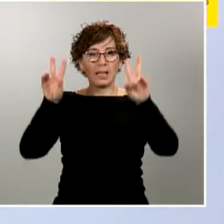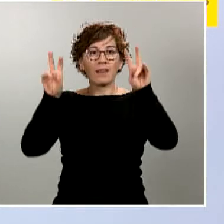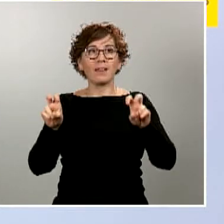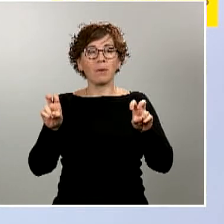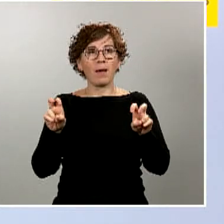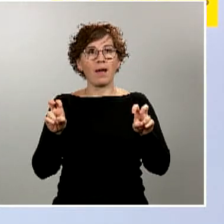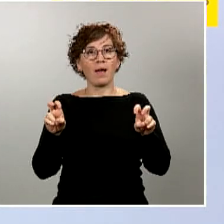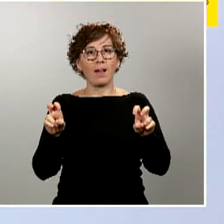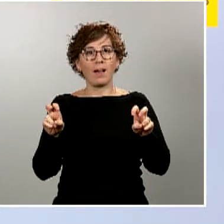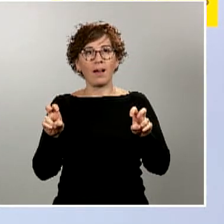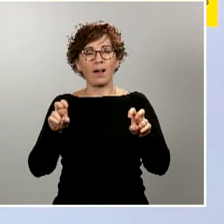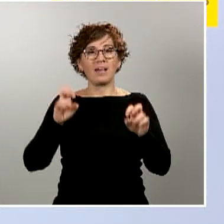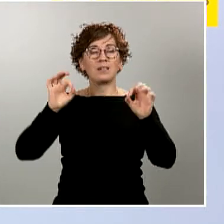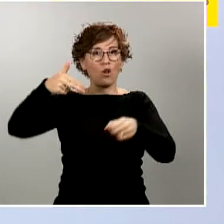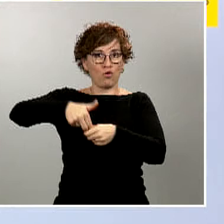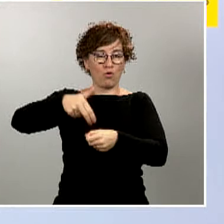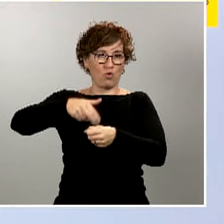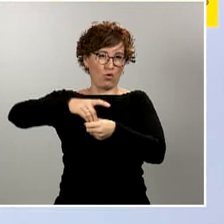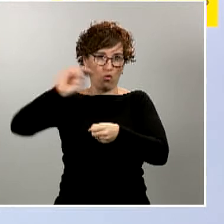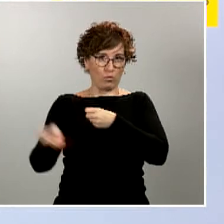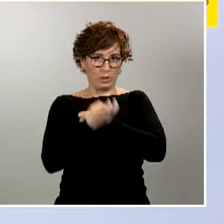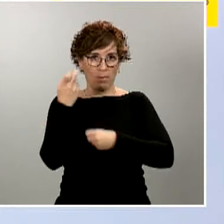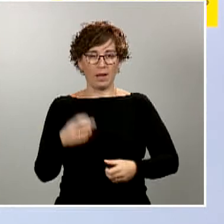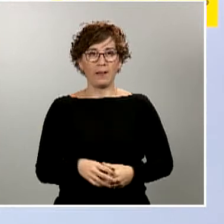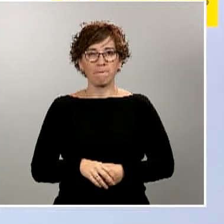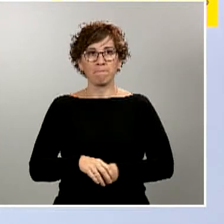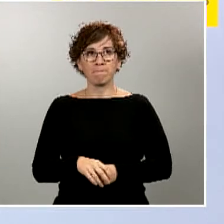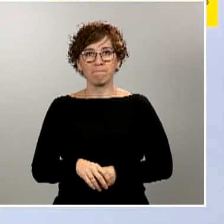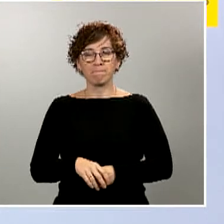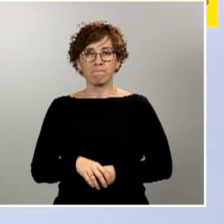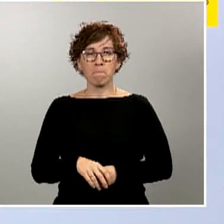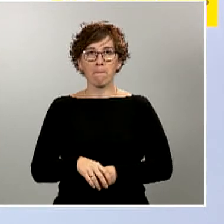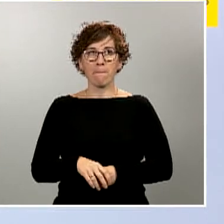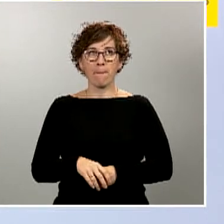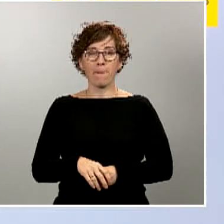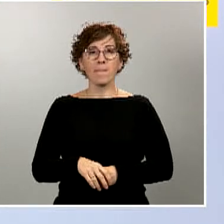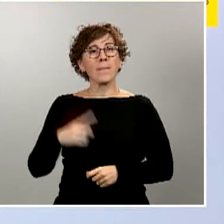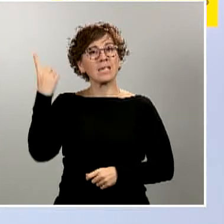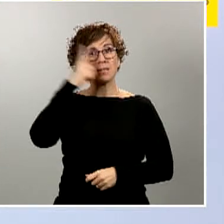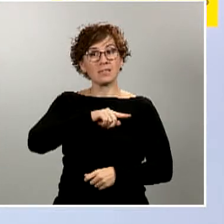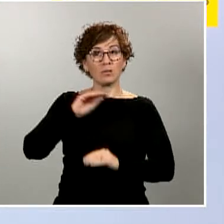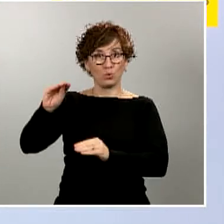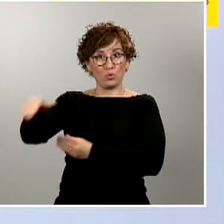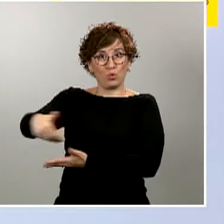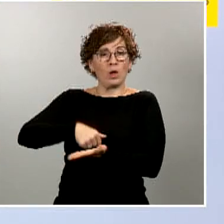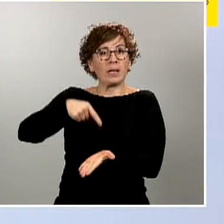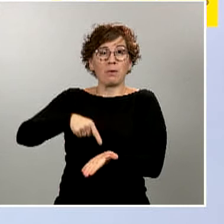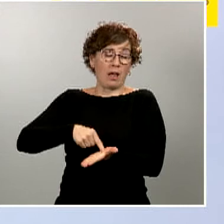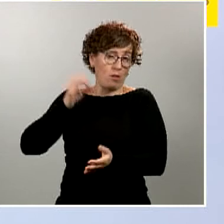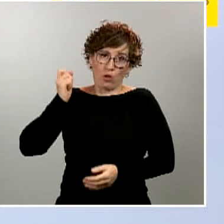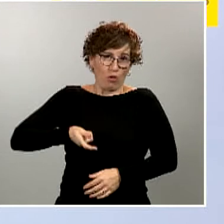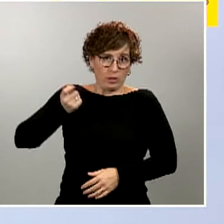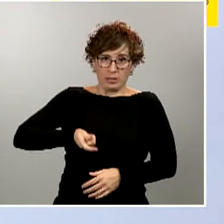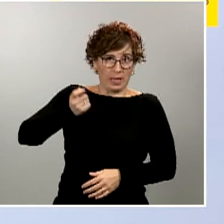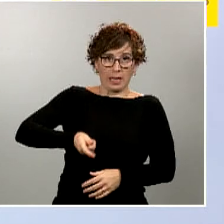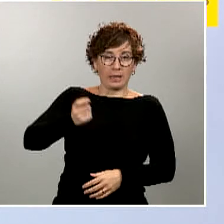de combustibles. Esta viene siendo una reivindicación constante. En todo caso,